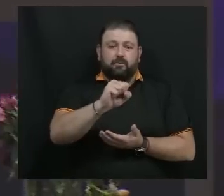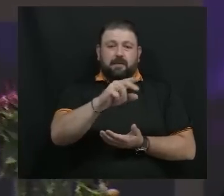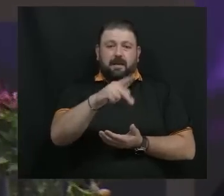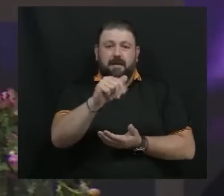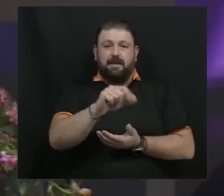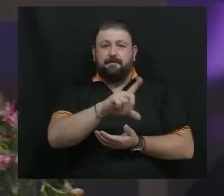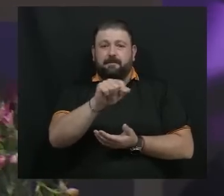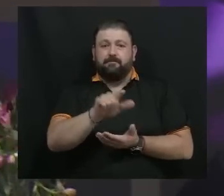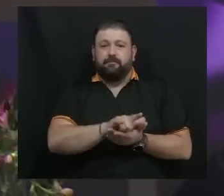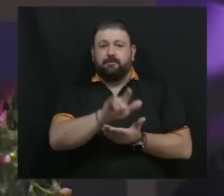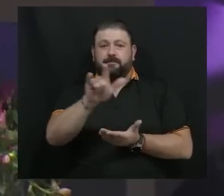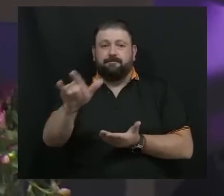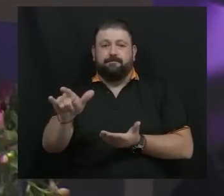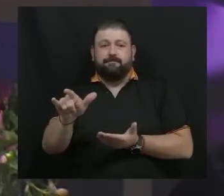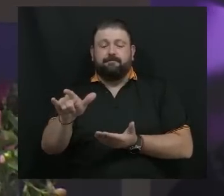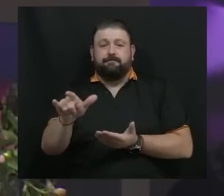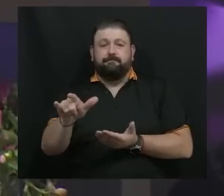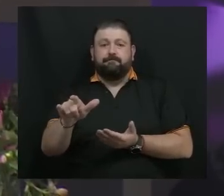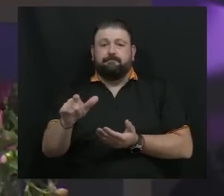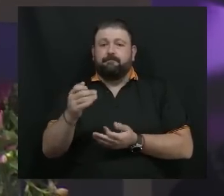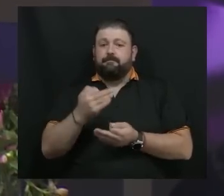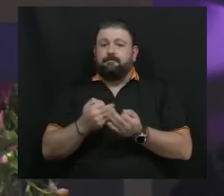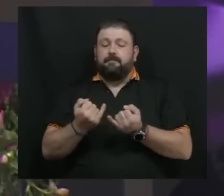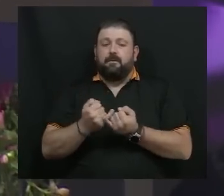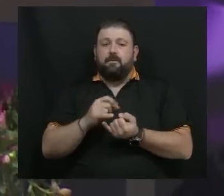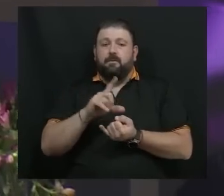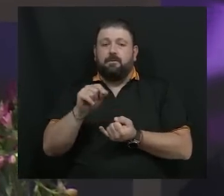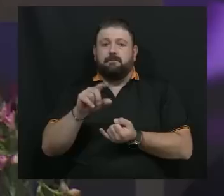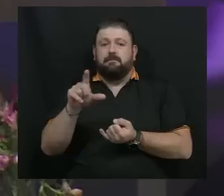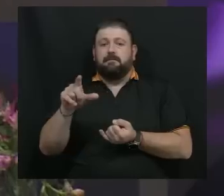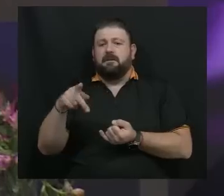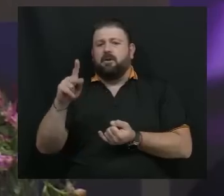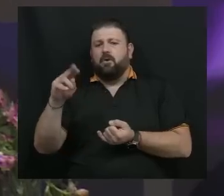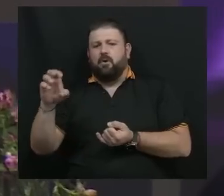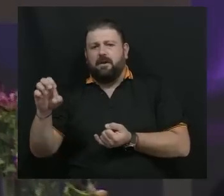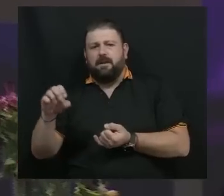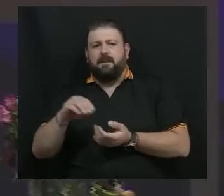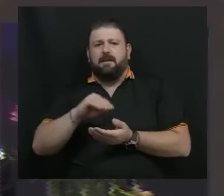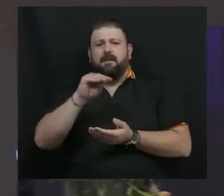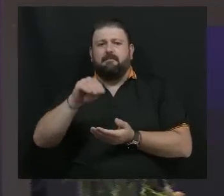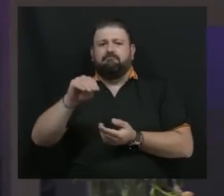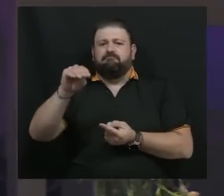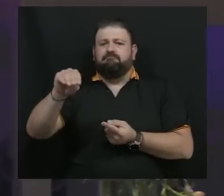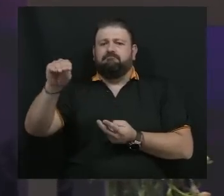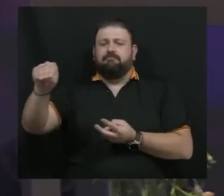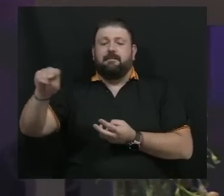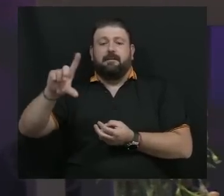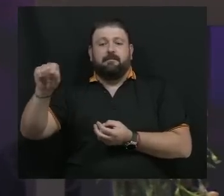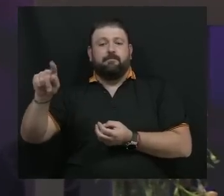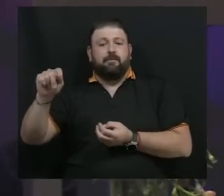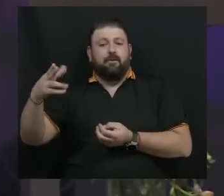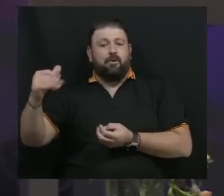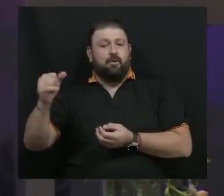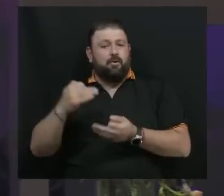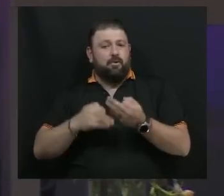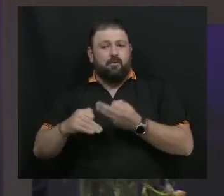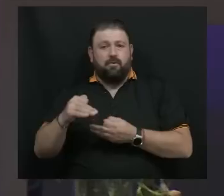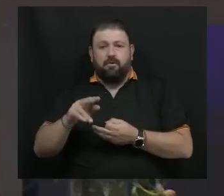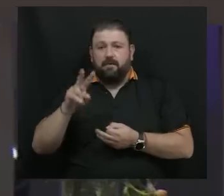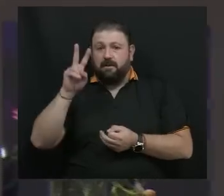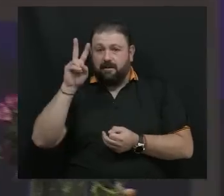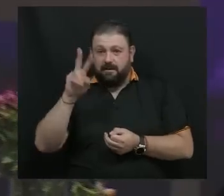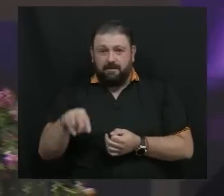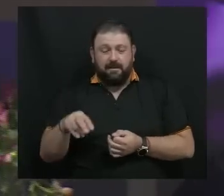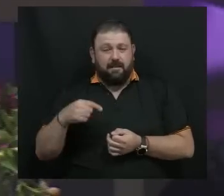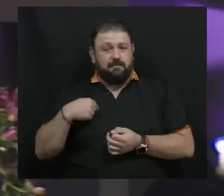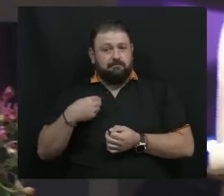a Kioto. Y de Kioto fuimos a Hakone y luego de Hakone volvimos a Tokio. Comimos pescado crudo todos los